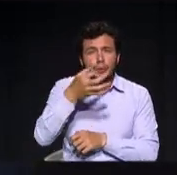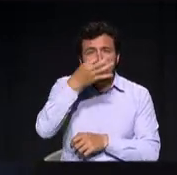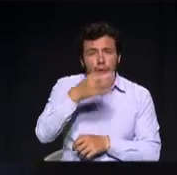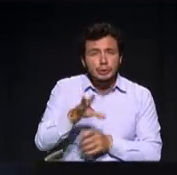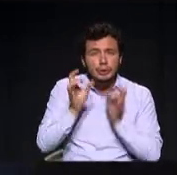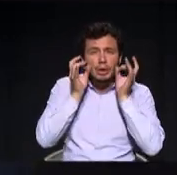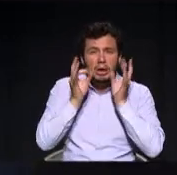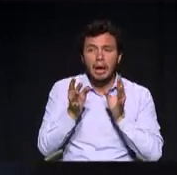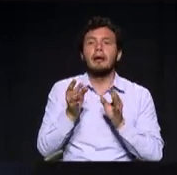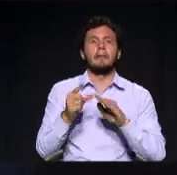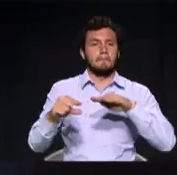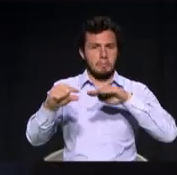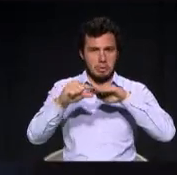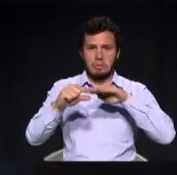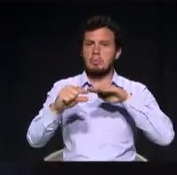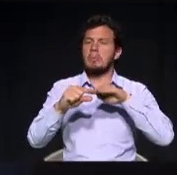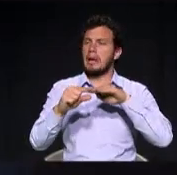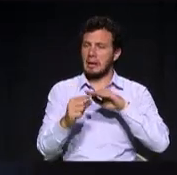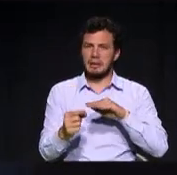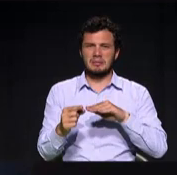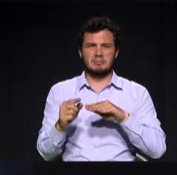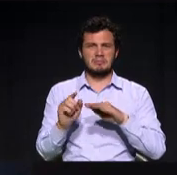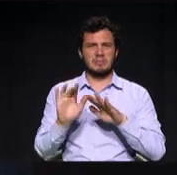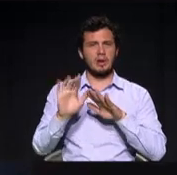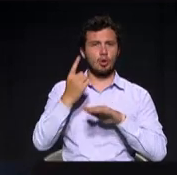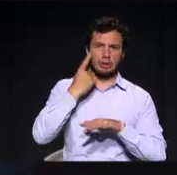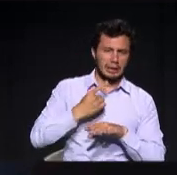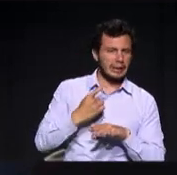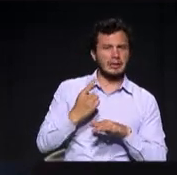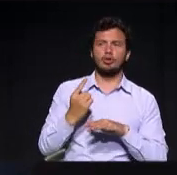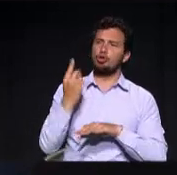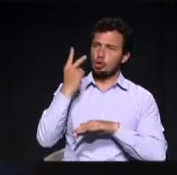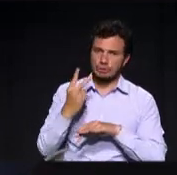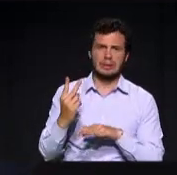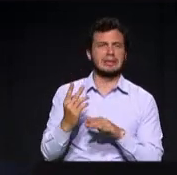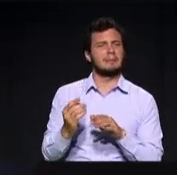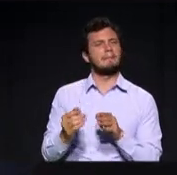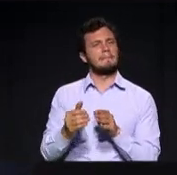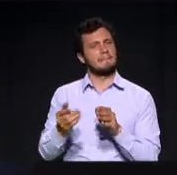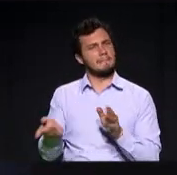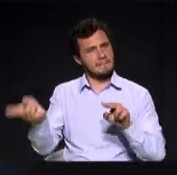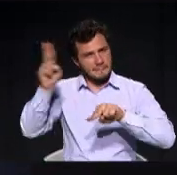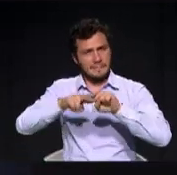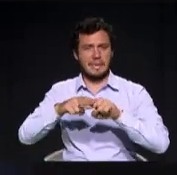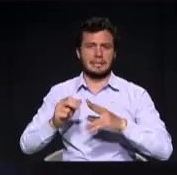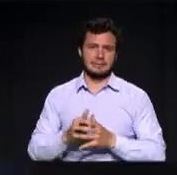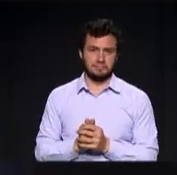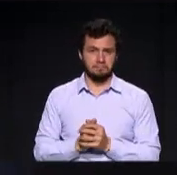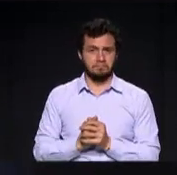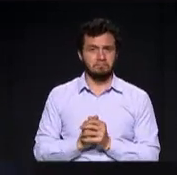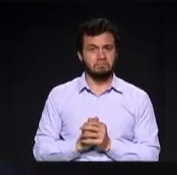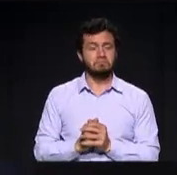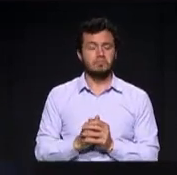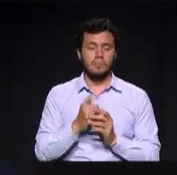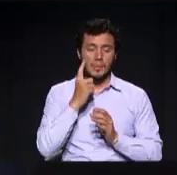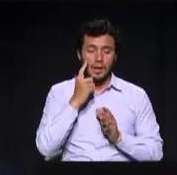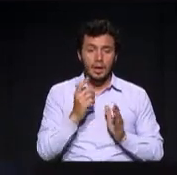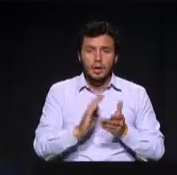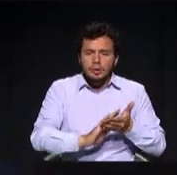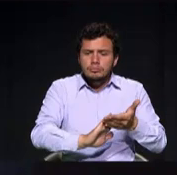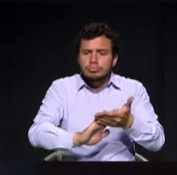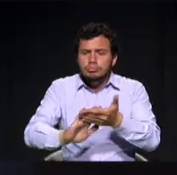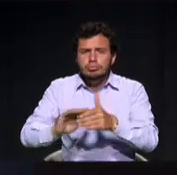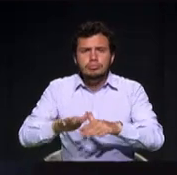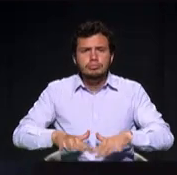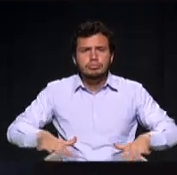realizaremos estudios técnicos de desplazamientos de acuerdo al plan de ordenamiento territorial teniendo en cuenta